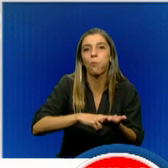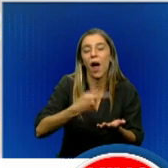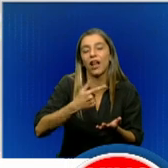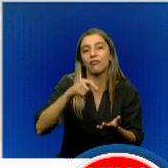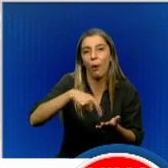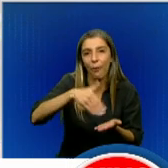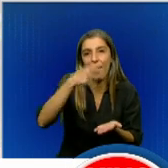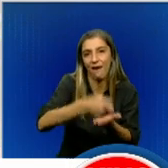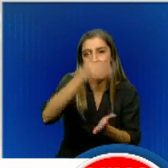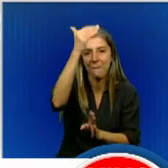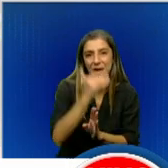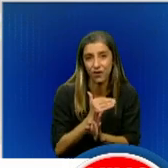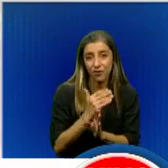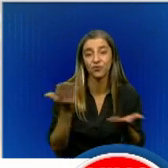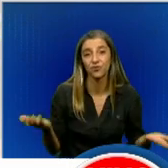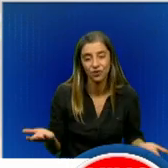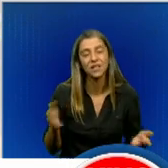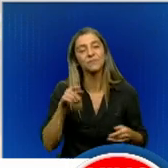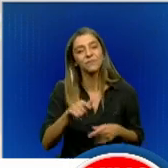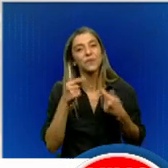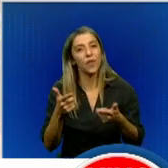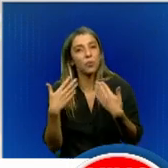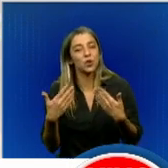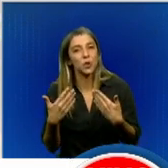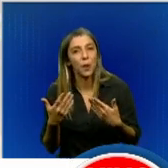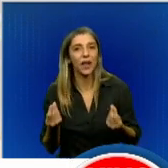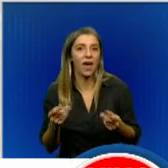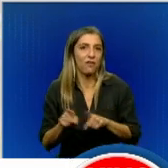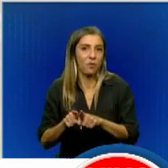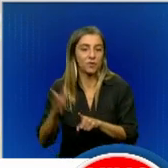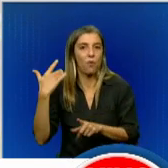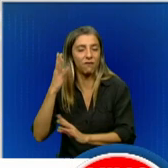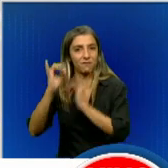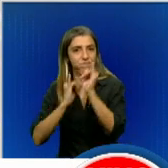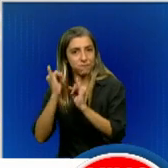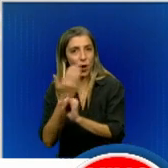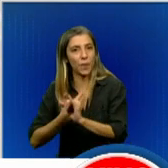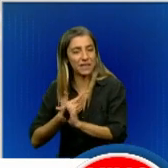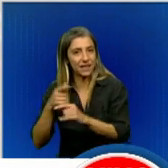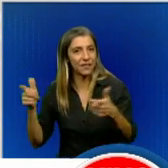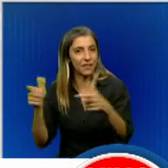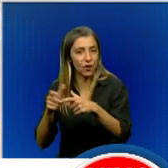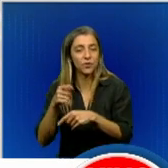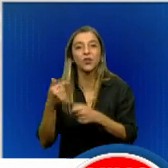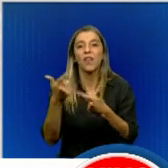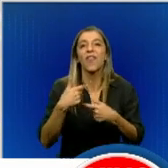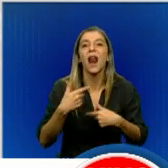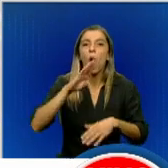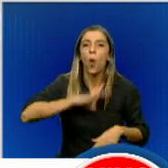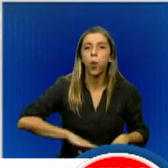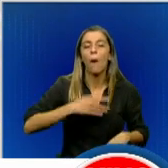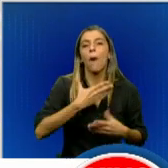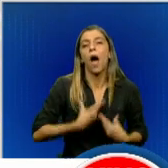como lo dijo al presidente de la comisión de presupuesto lo que significó darle un alivio y hacer que más de millón 300 mil argentinas